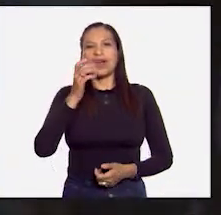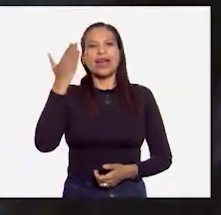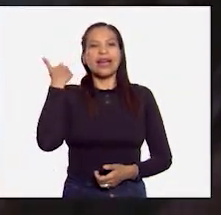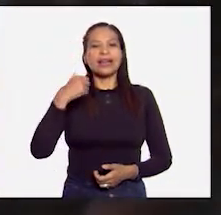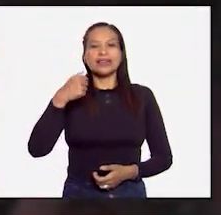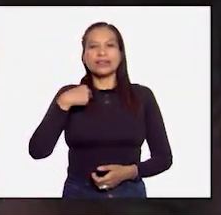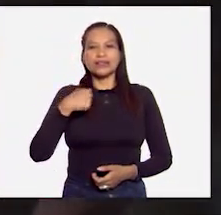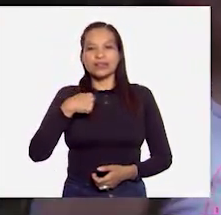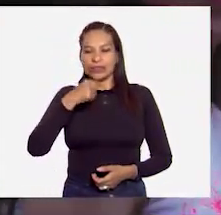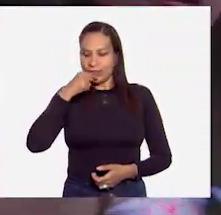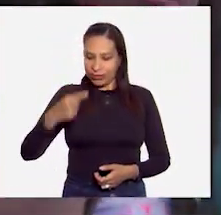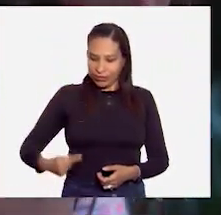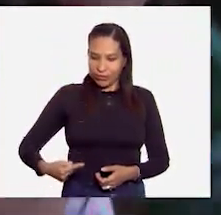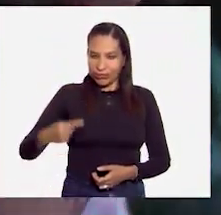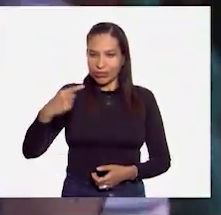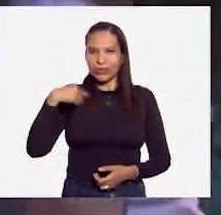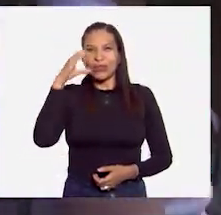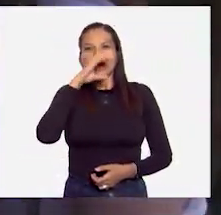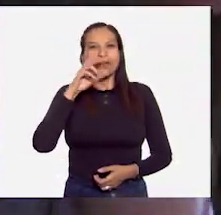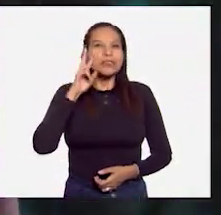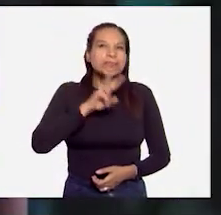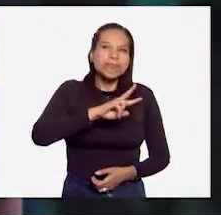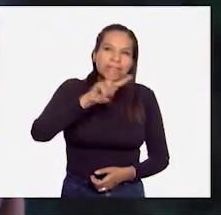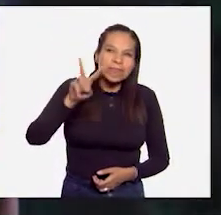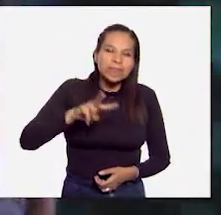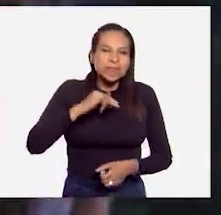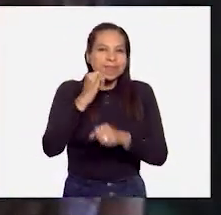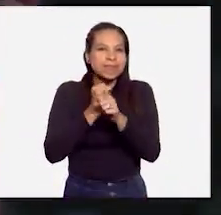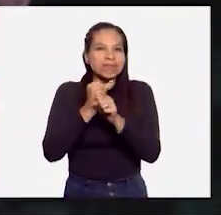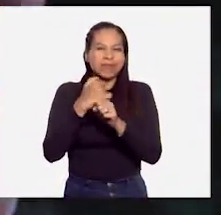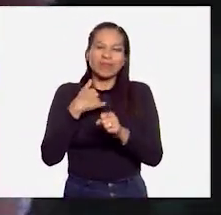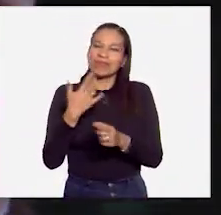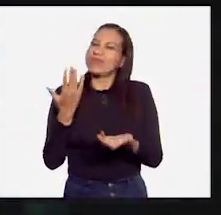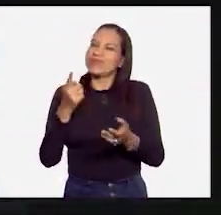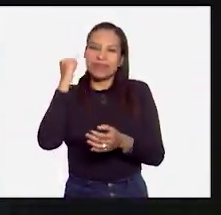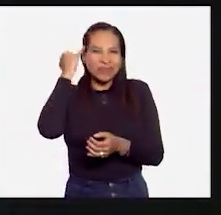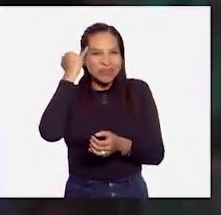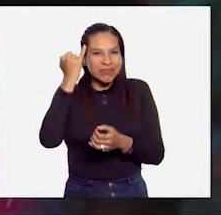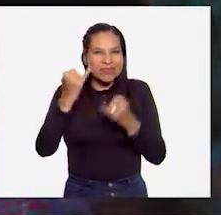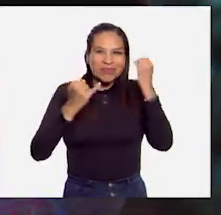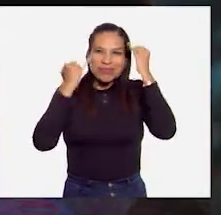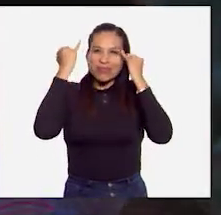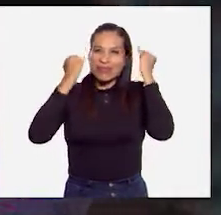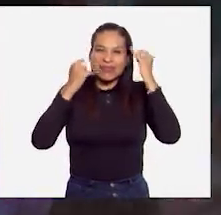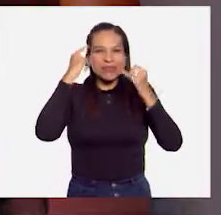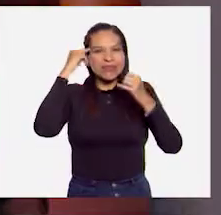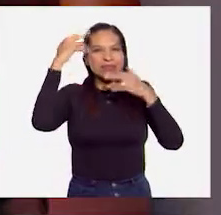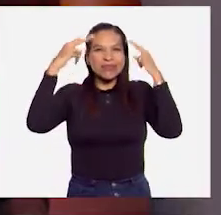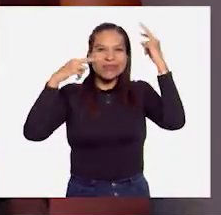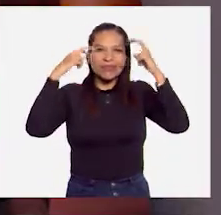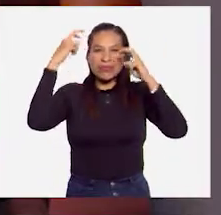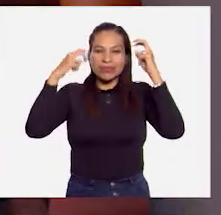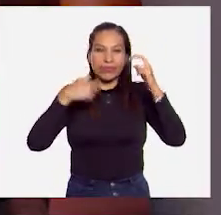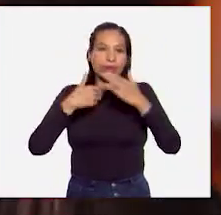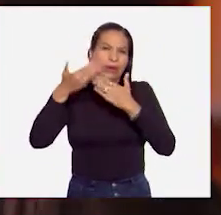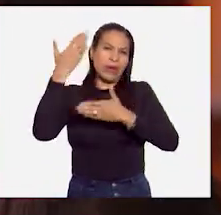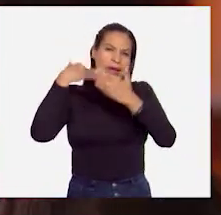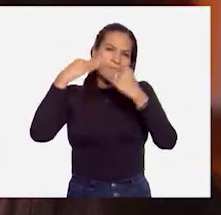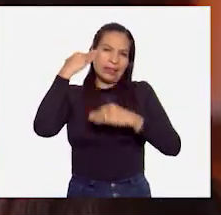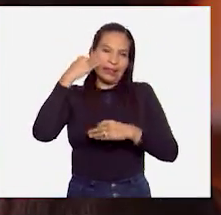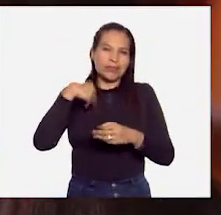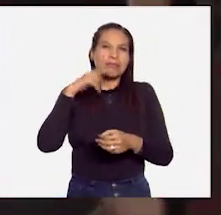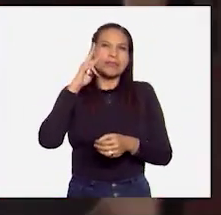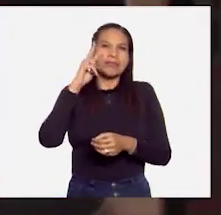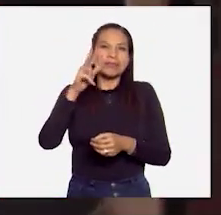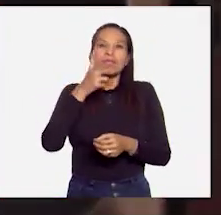Cuando era pequeña, la curiosidad por explorar siempre llevaba mi imaginación muy lejos. Y aunque soy de la